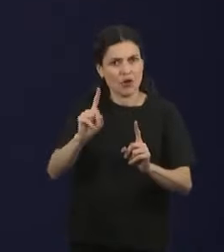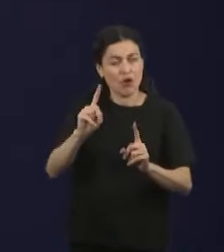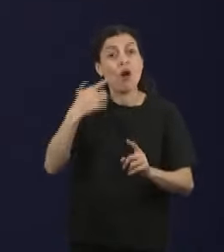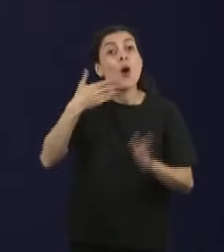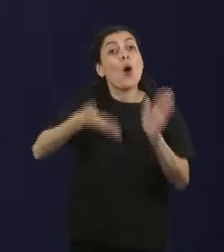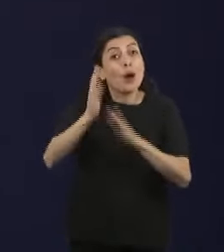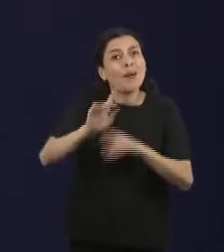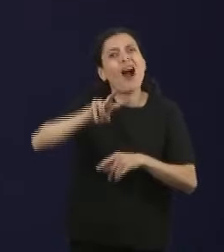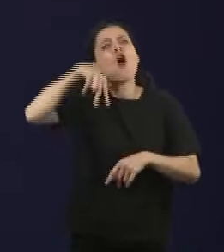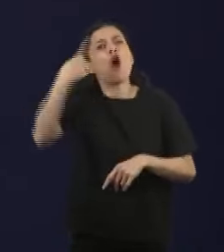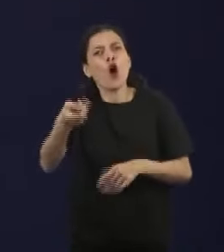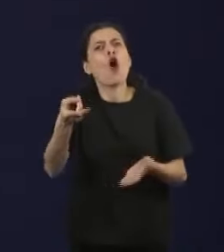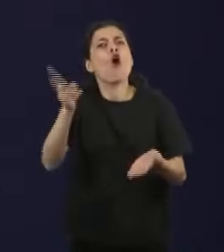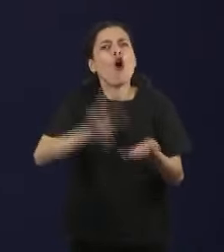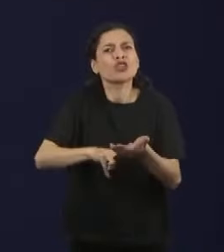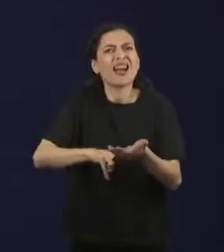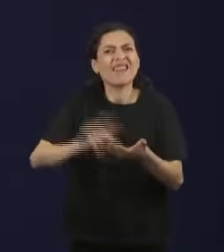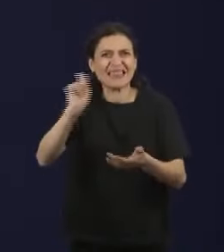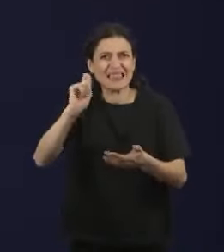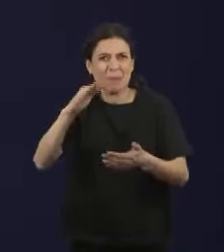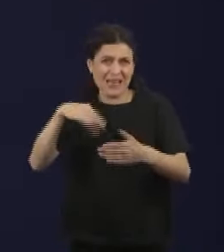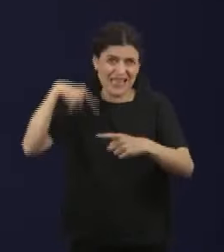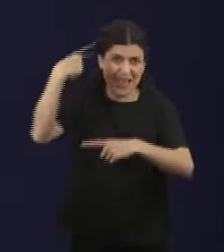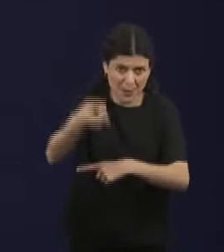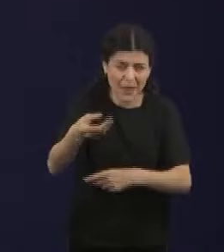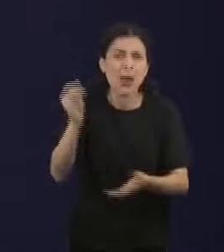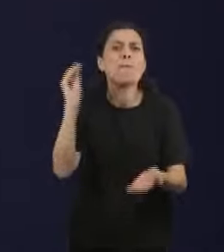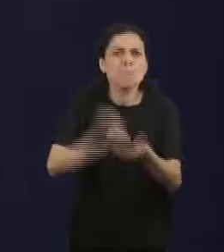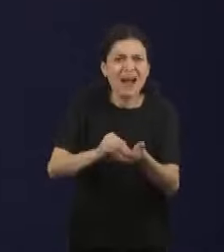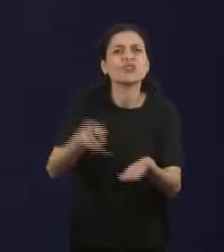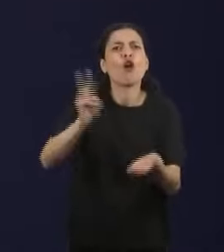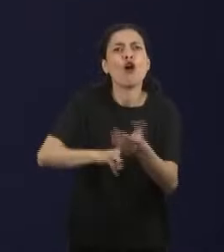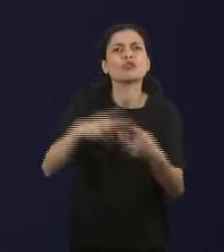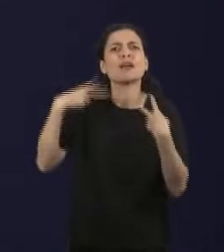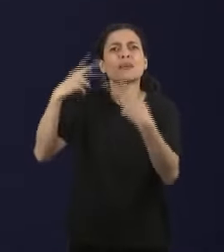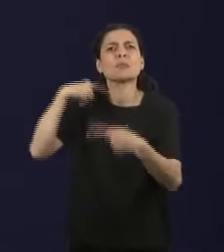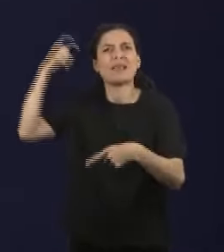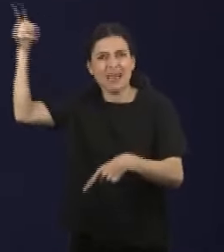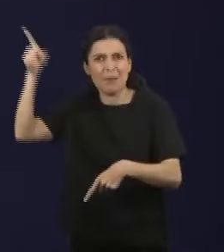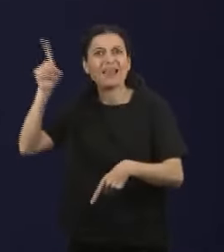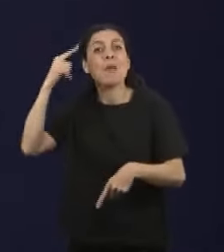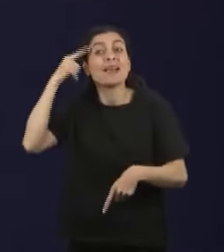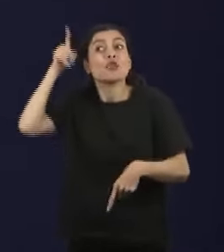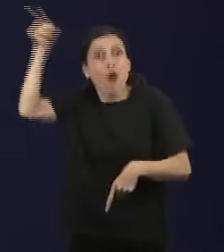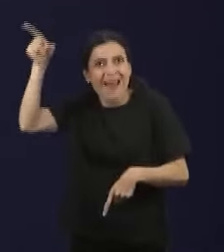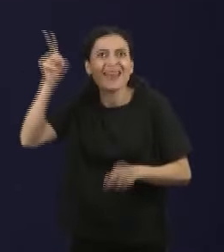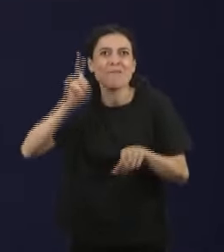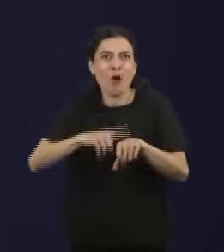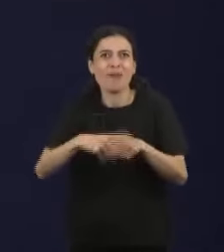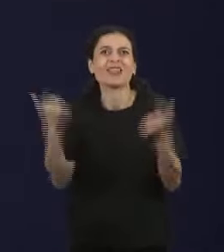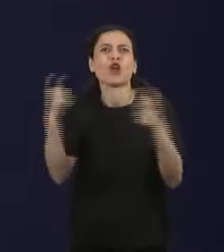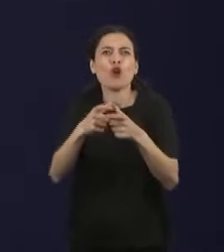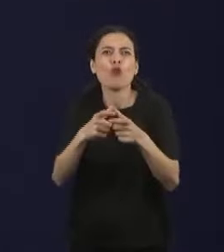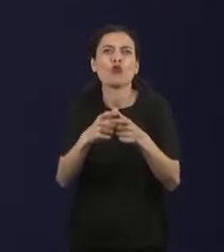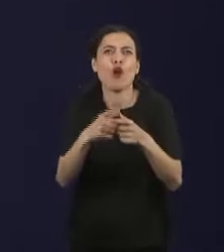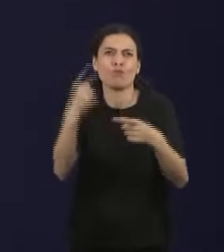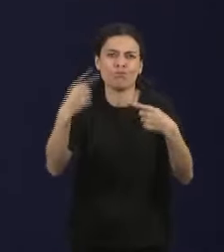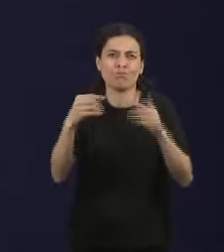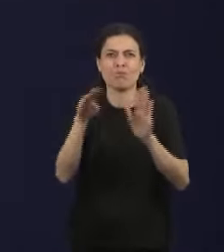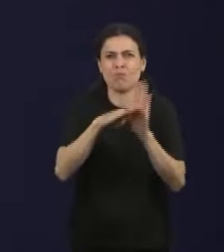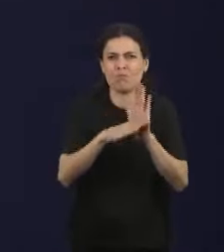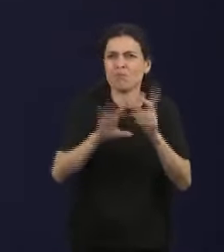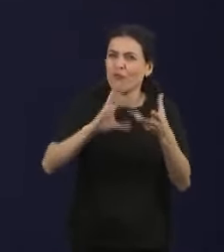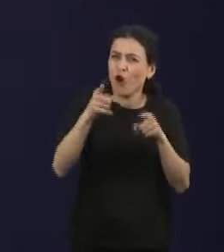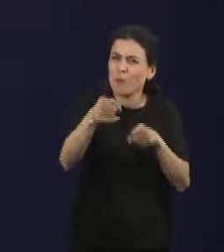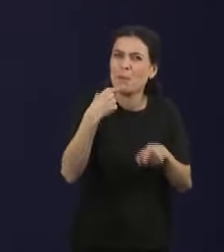España entiendo que el mes que viene no tengo definidos los detalles todavía pero entiendo que allí va a ha el tipo de agenda que